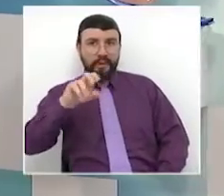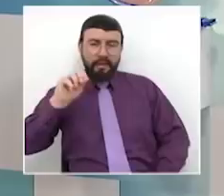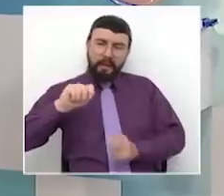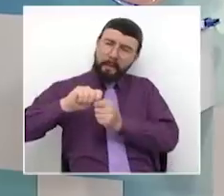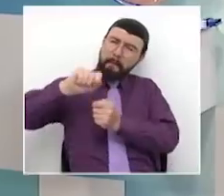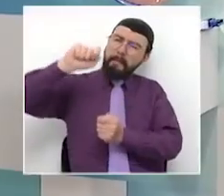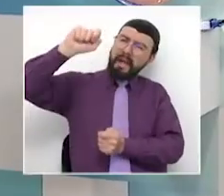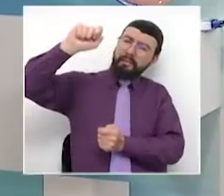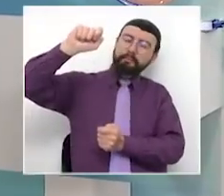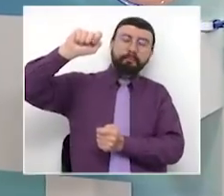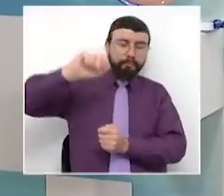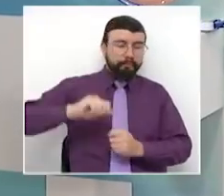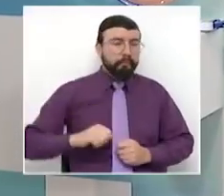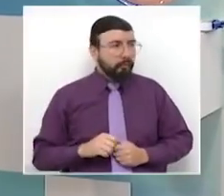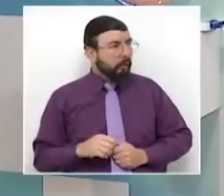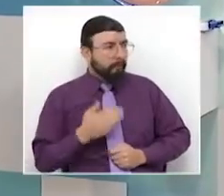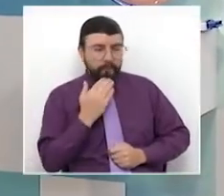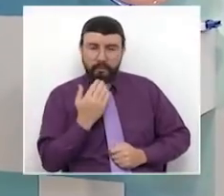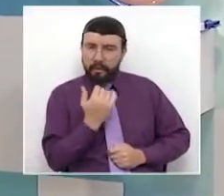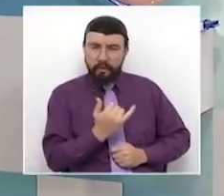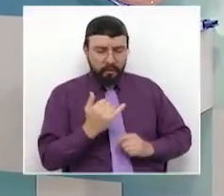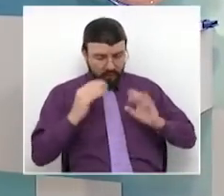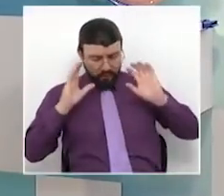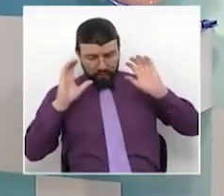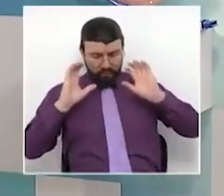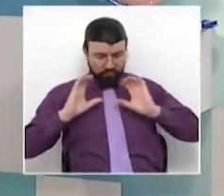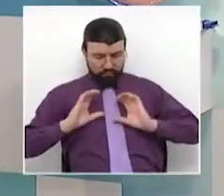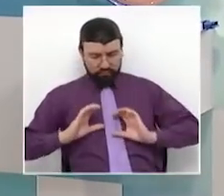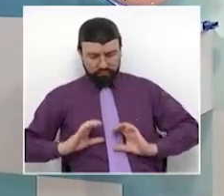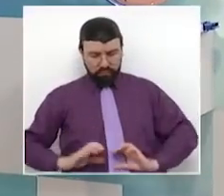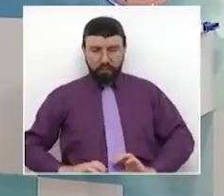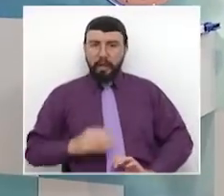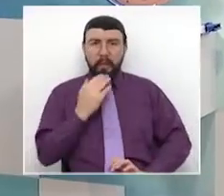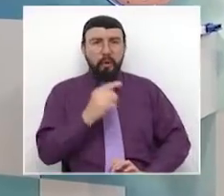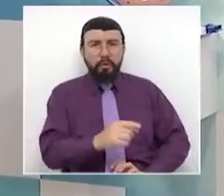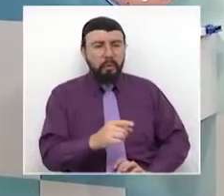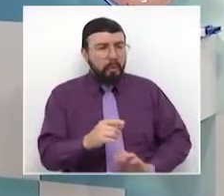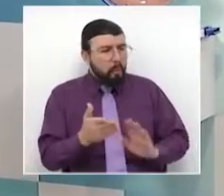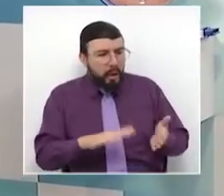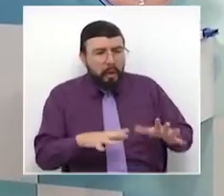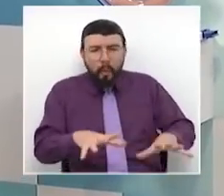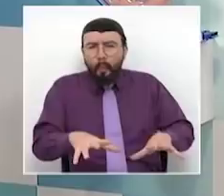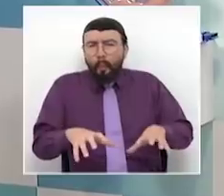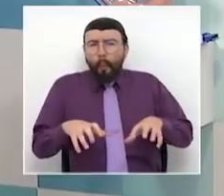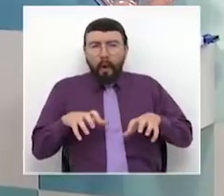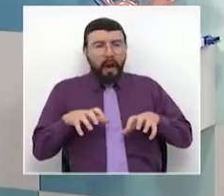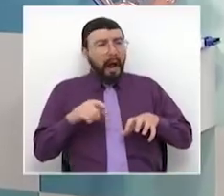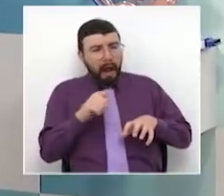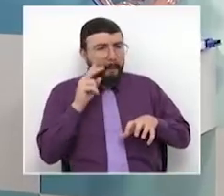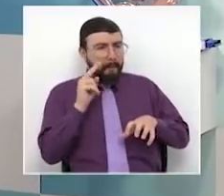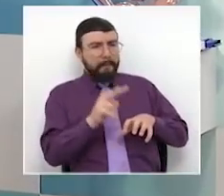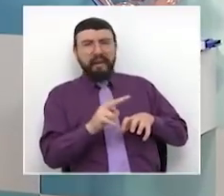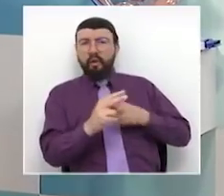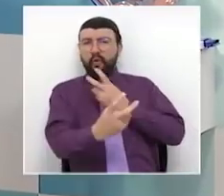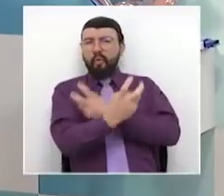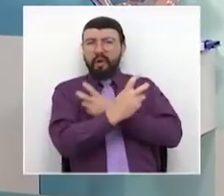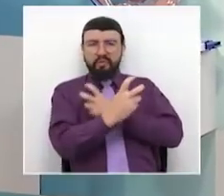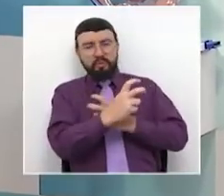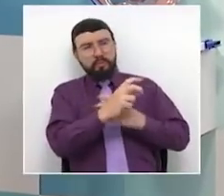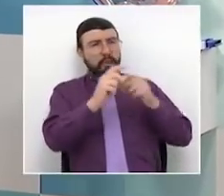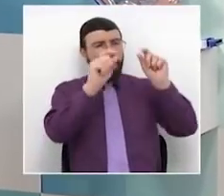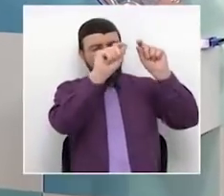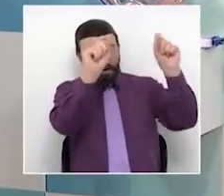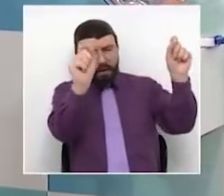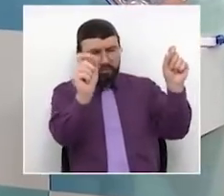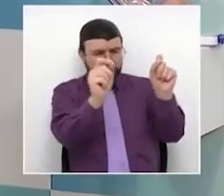como el chasis, ¿cierto? Si yo diseco aquí al doctor Javier, yo veo el esqueleto. Esa es la